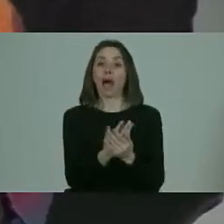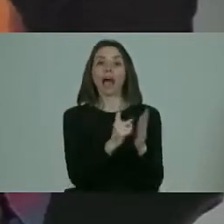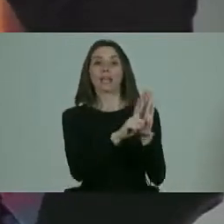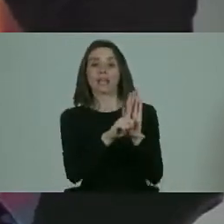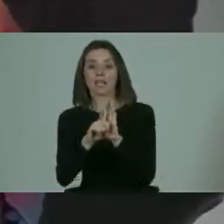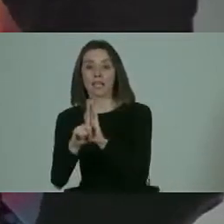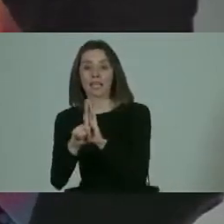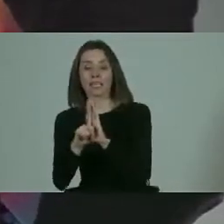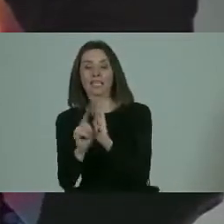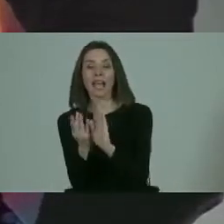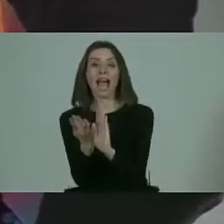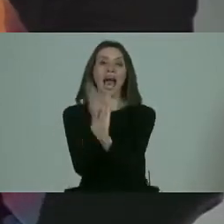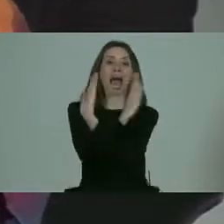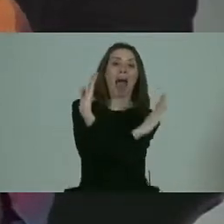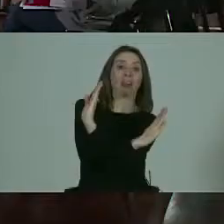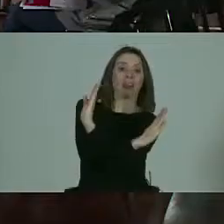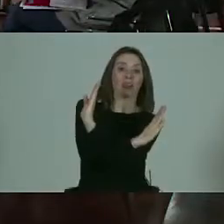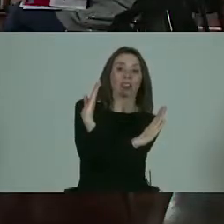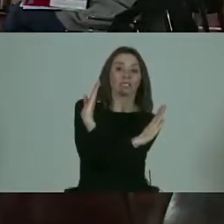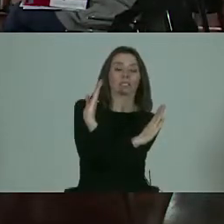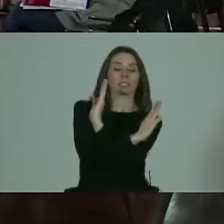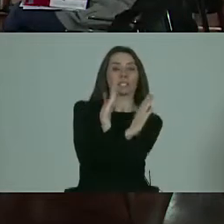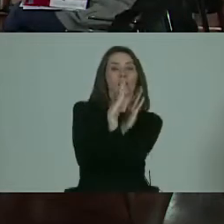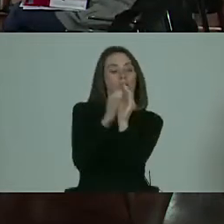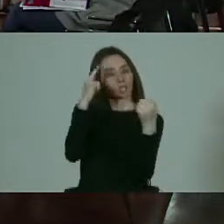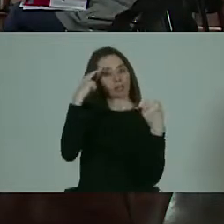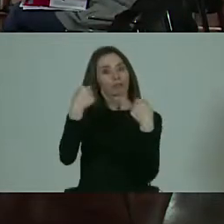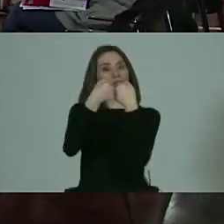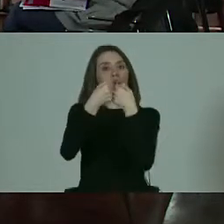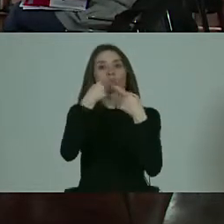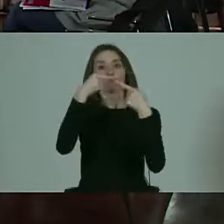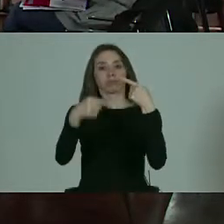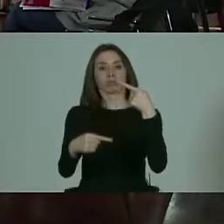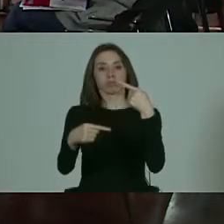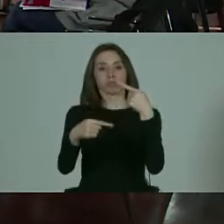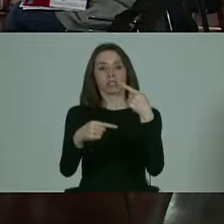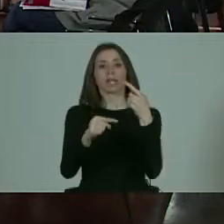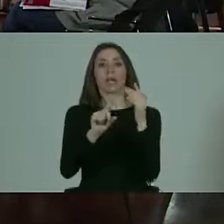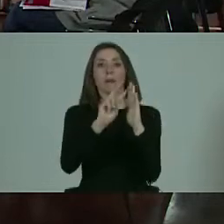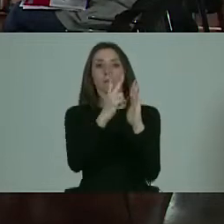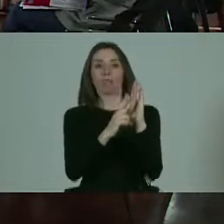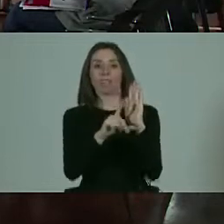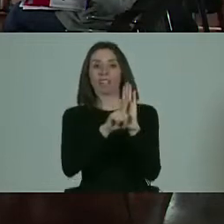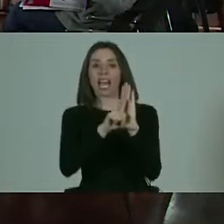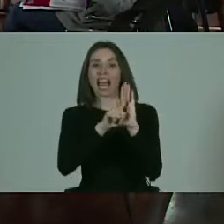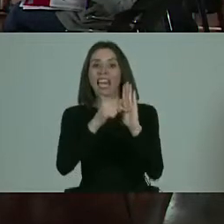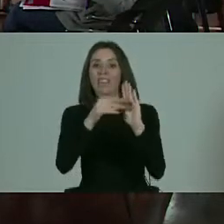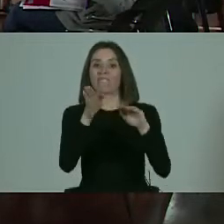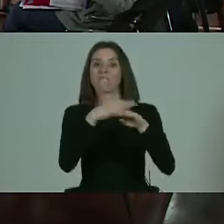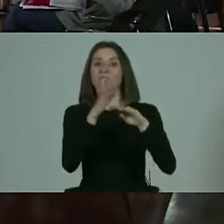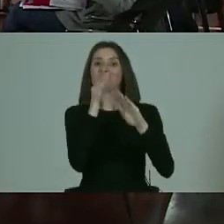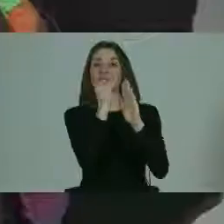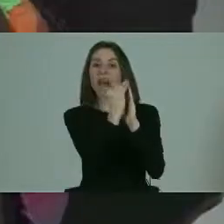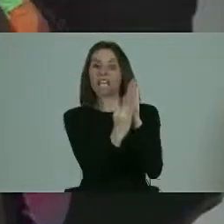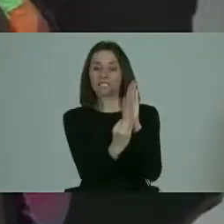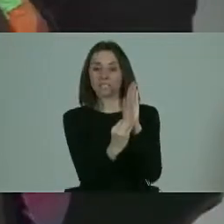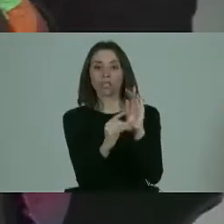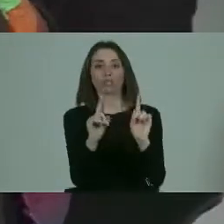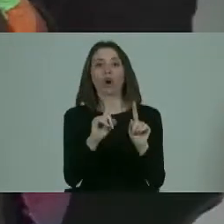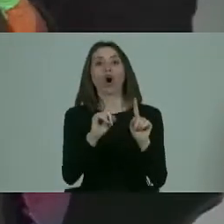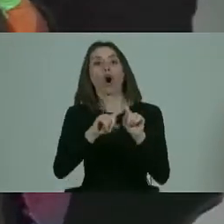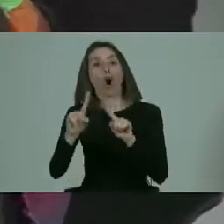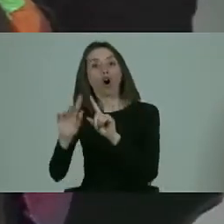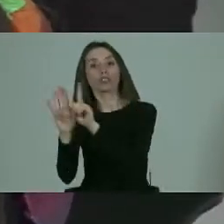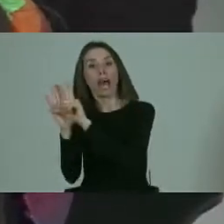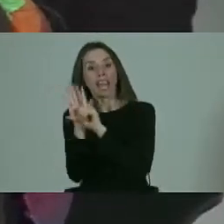legislación anterior a ella que está en contradicción entonces tal vez más que la ley en sí modificar es al vacío habría que modificar otras